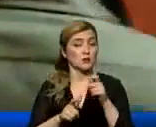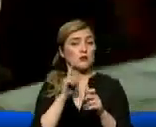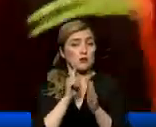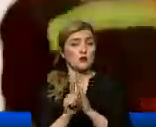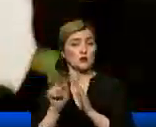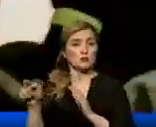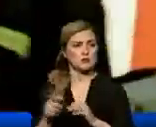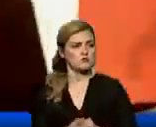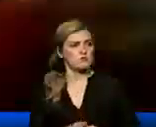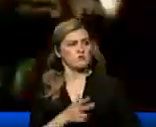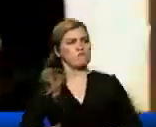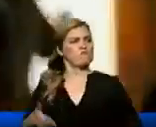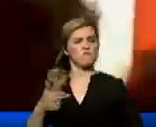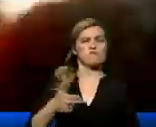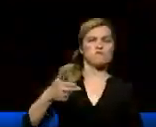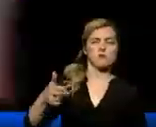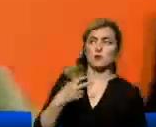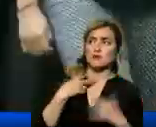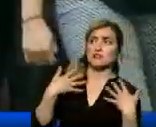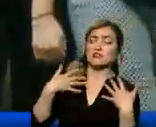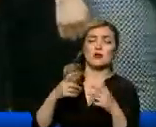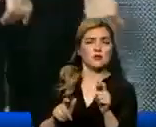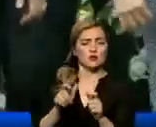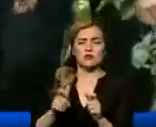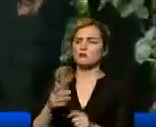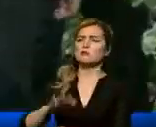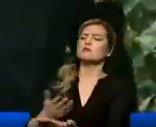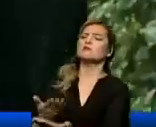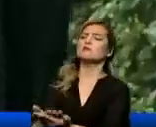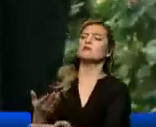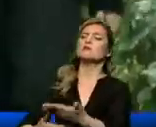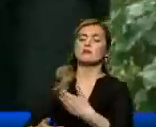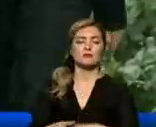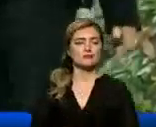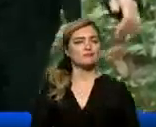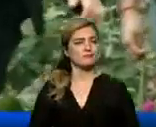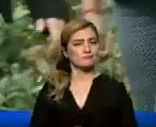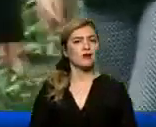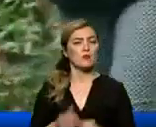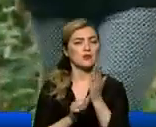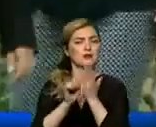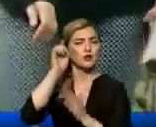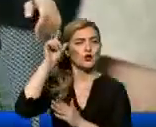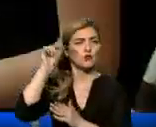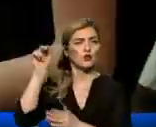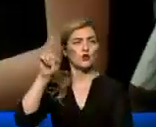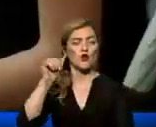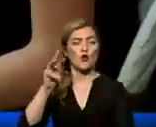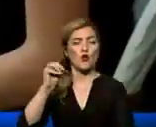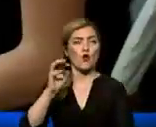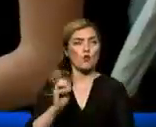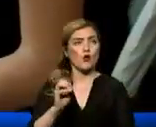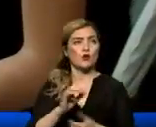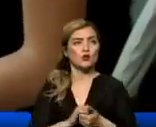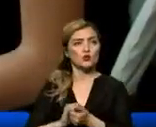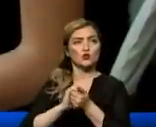atemorizaba a la ciudadanía con armas de fuego la ministra de gobierno maría paula romo se solidarizó personalmente con los